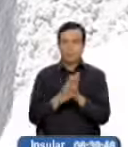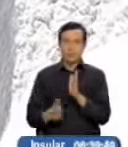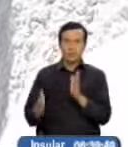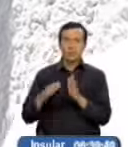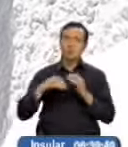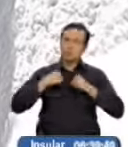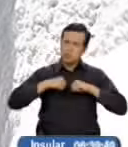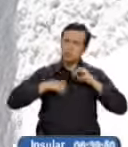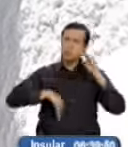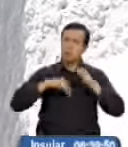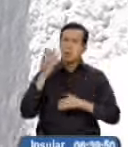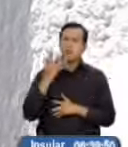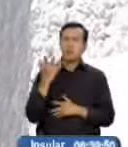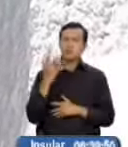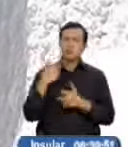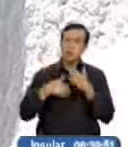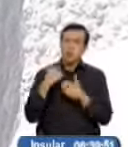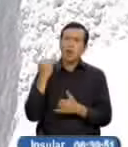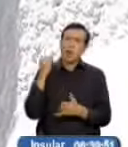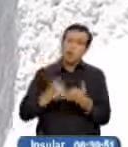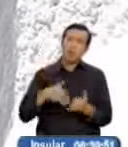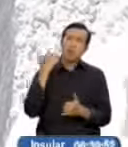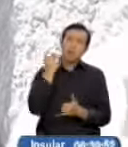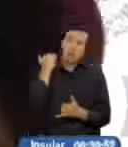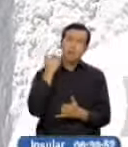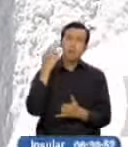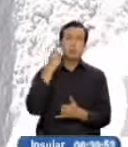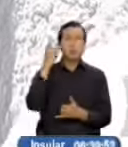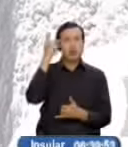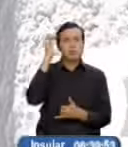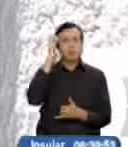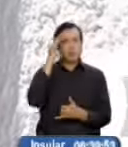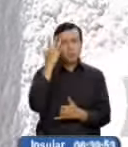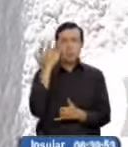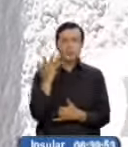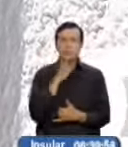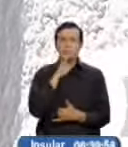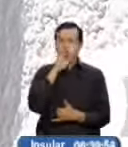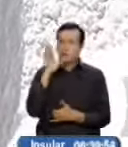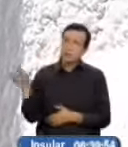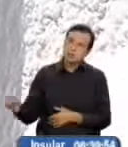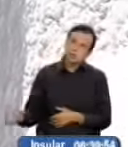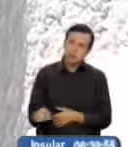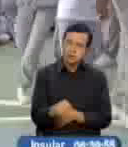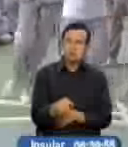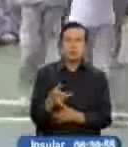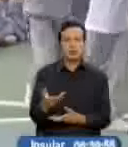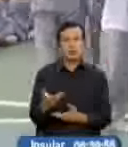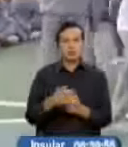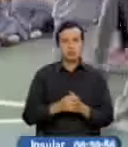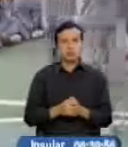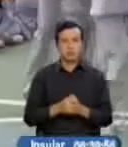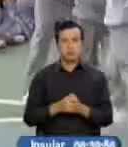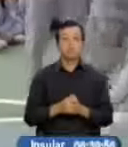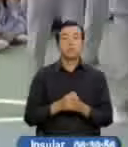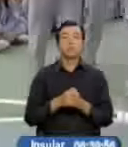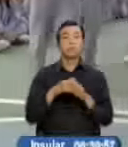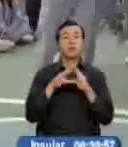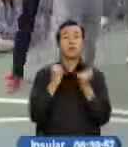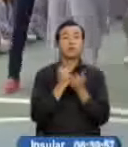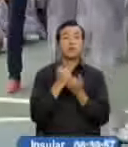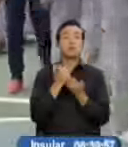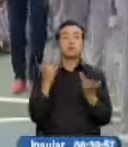un poco más para no estar en este tipo de problemas. Como padres nos preocupamos demasiado y tenemos que estar trayéndoles, dejándoles. Las clases en las provincias de la Sierra